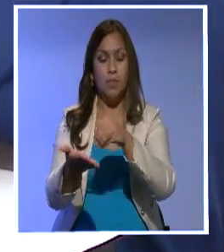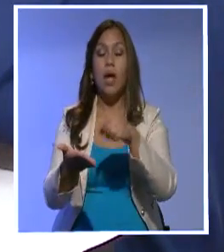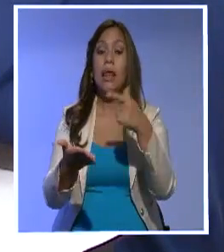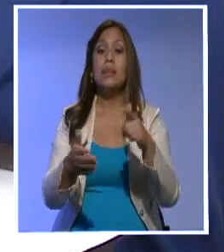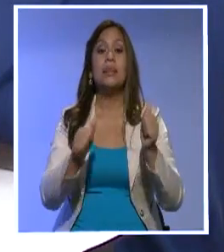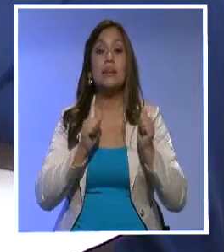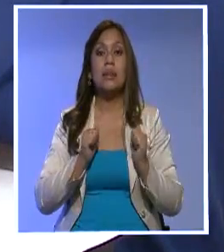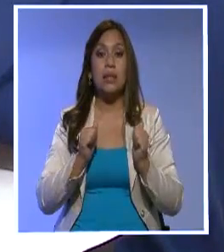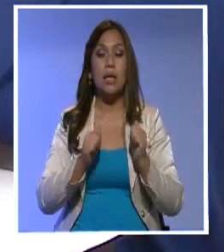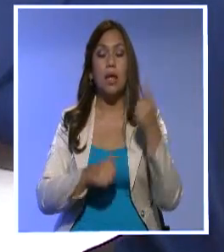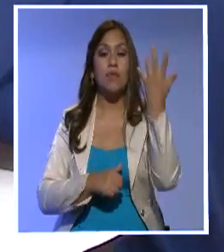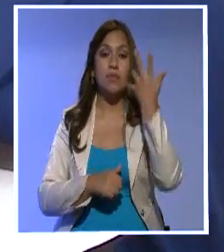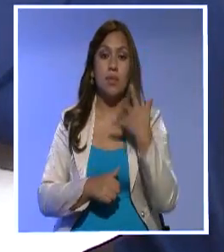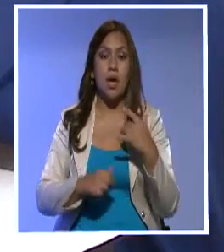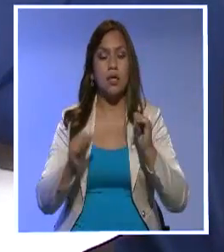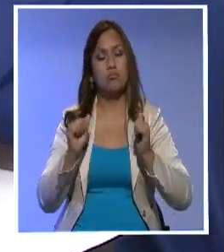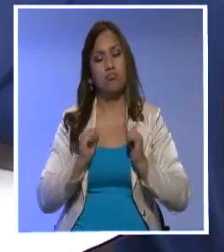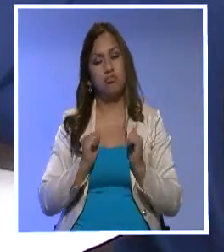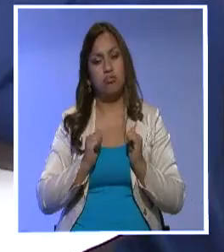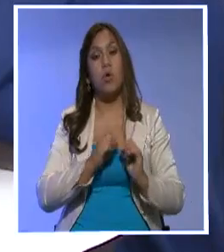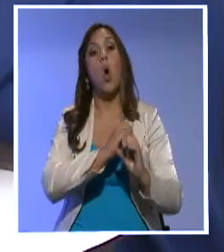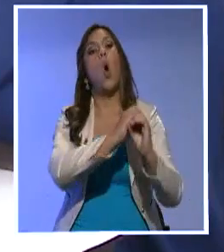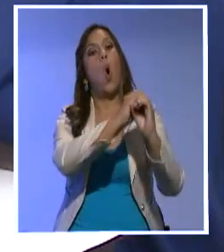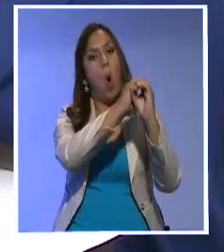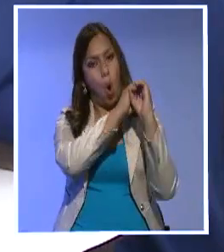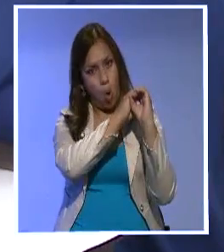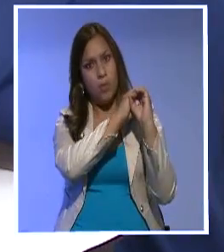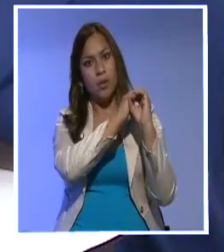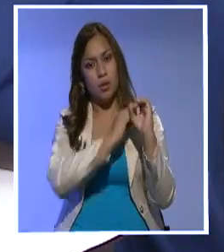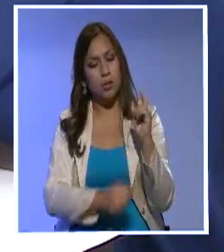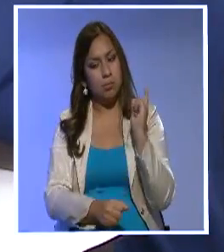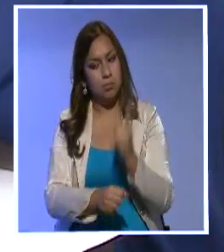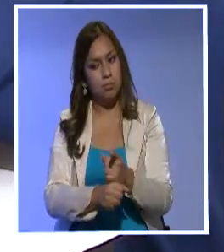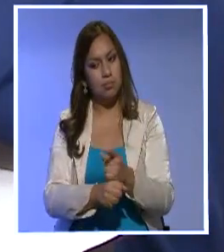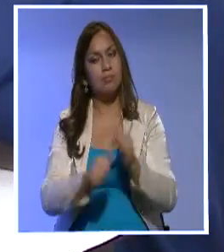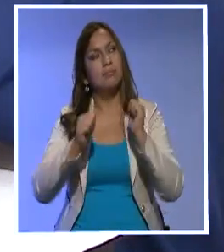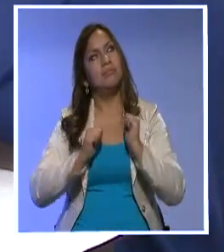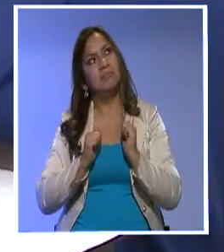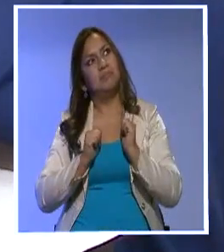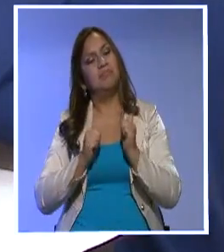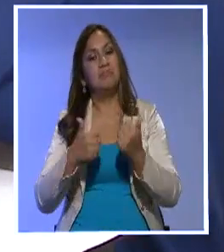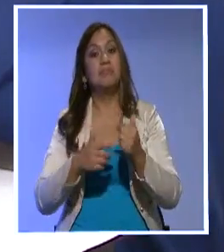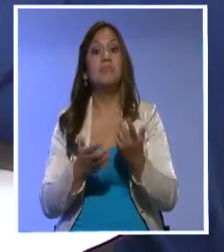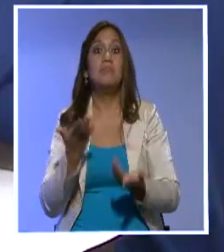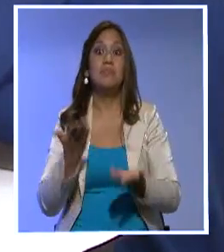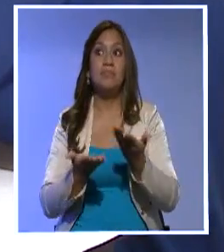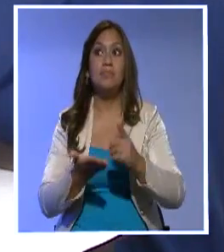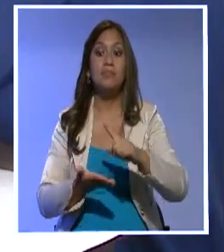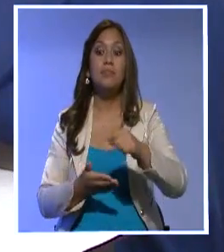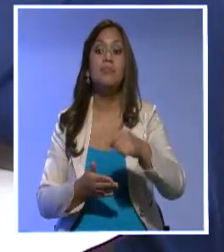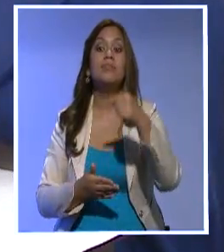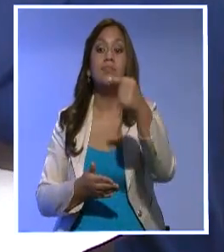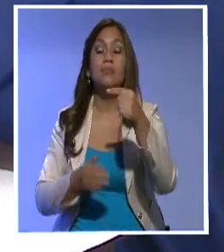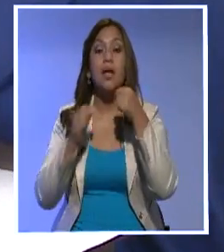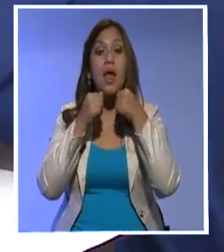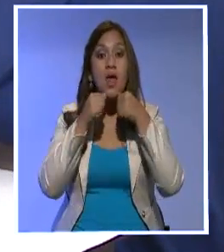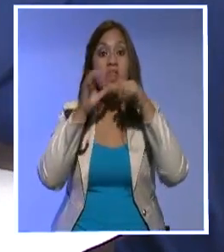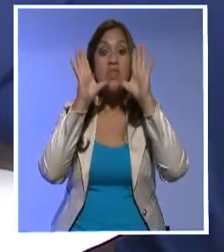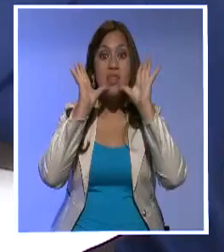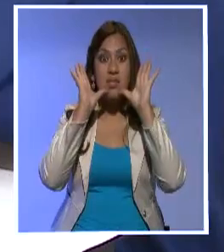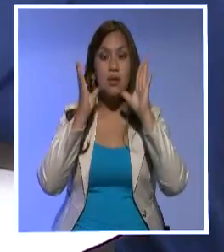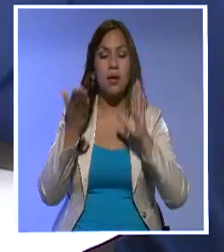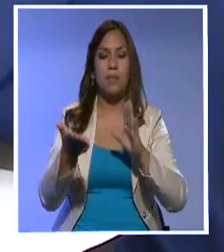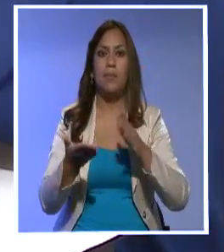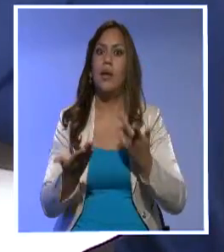de descanso en el país y que esta ley puede entrar en vigencia desde las próximas festividades que tenemos en el mes de diciembre para